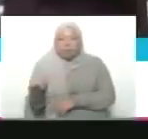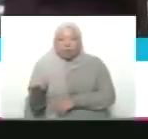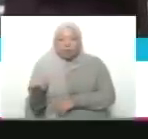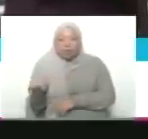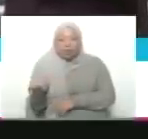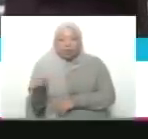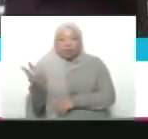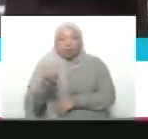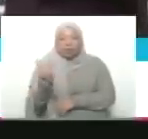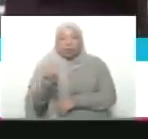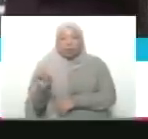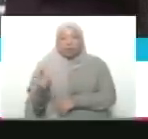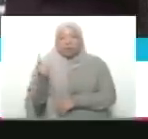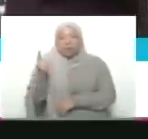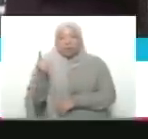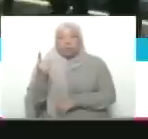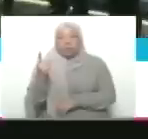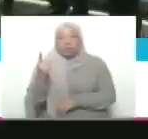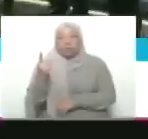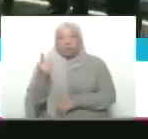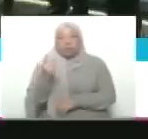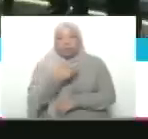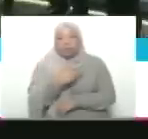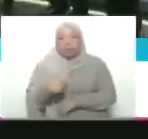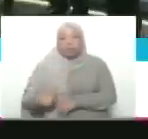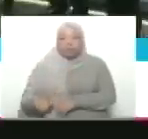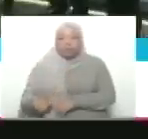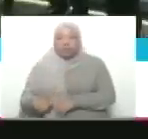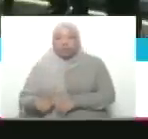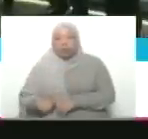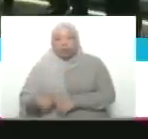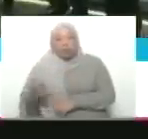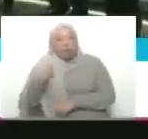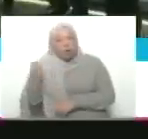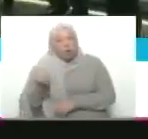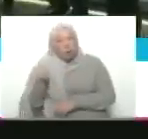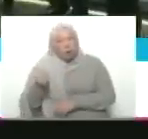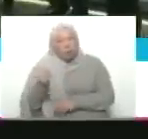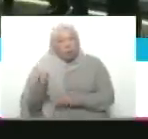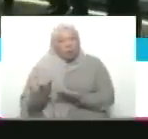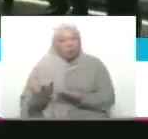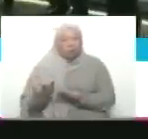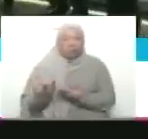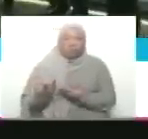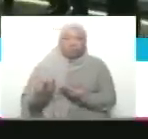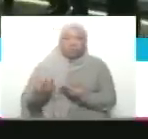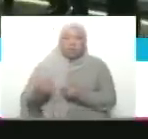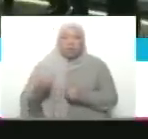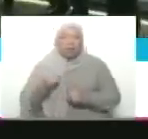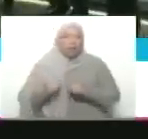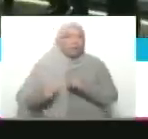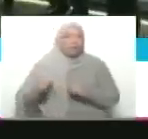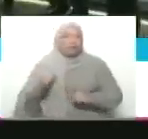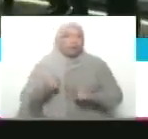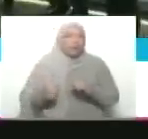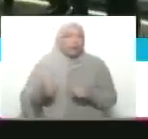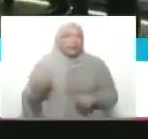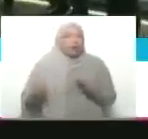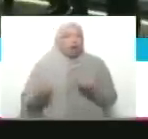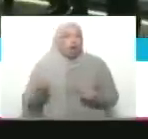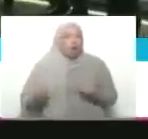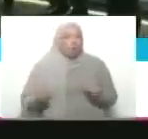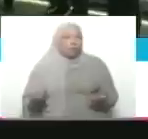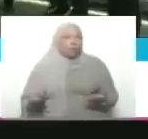Venezuela primero en Venezuela presidente Qué dices tú programa deil Cómo nace esto de la salsa mire eso es un vamos a